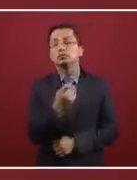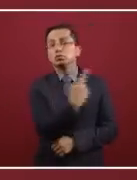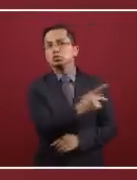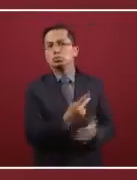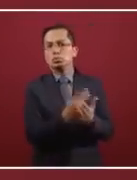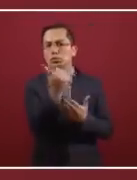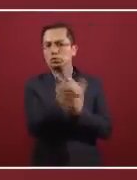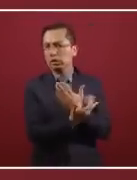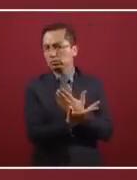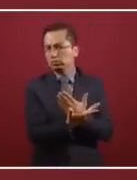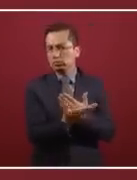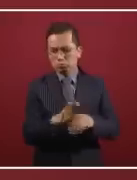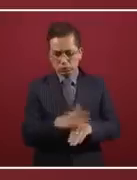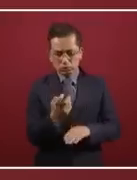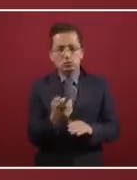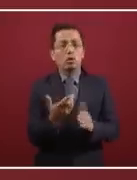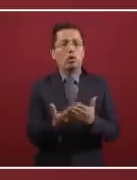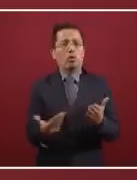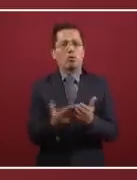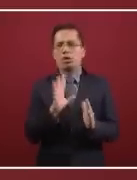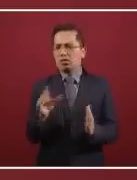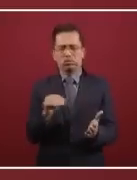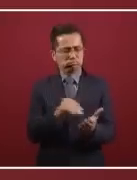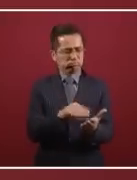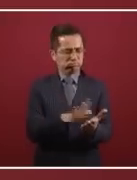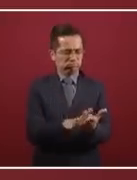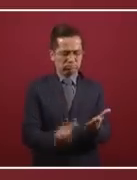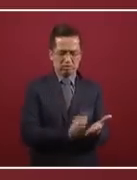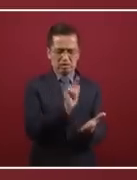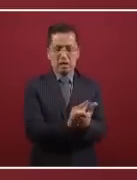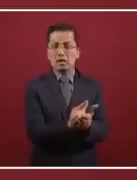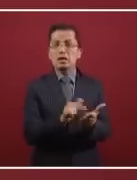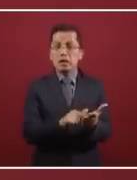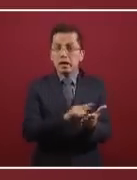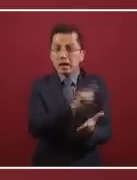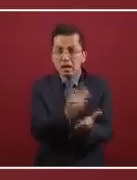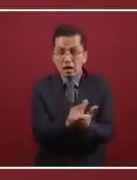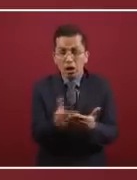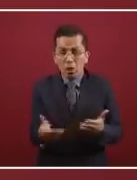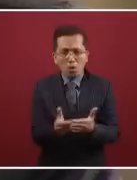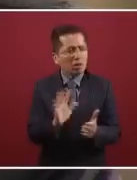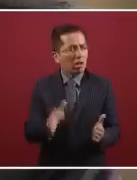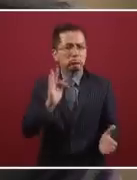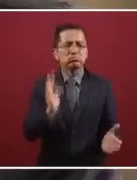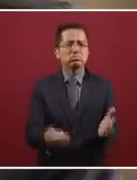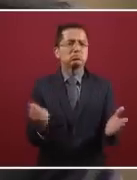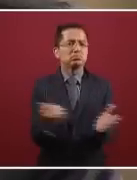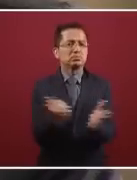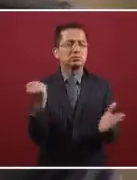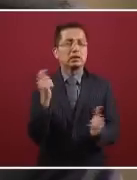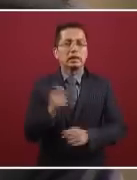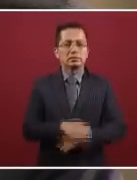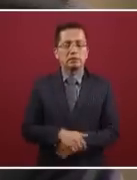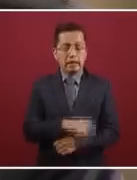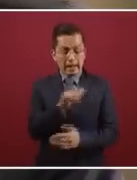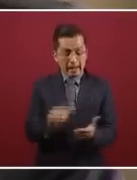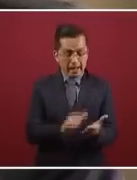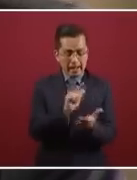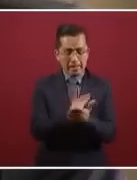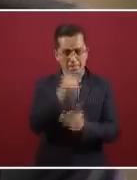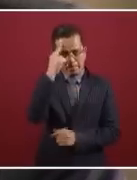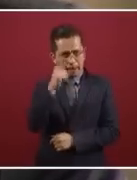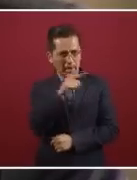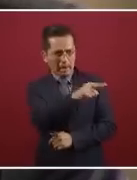ley que está en este momento ya aprobada, que es la Ley de Extinción de Dominio, que nos